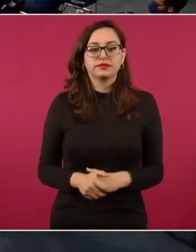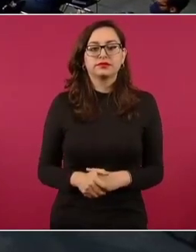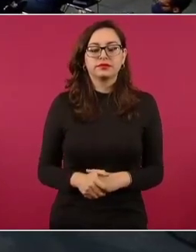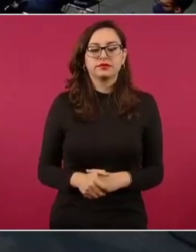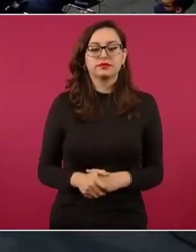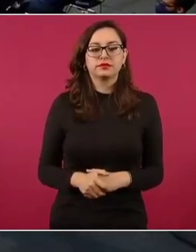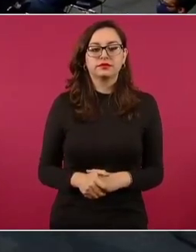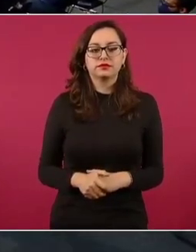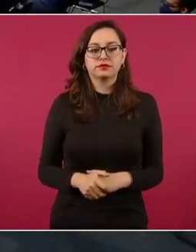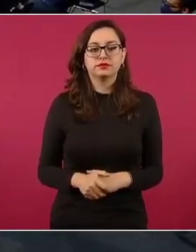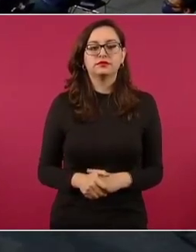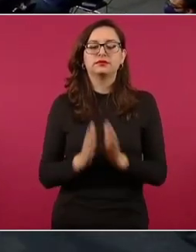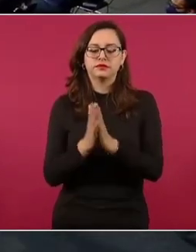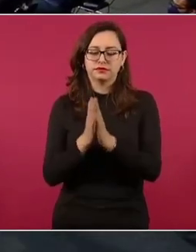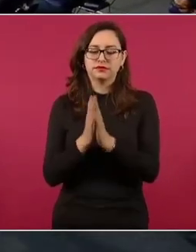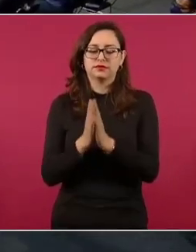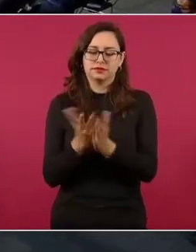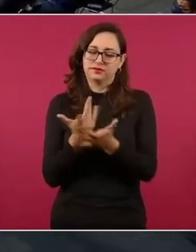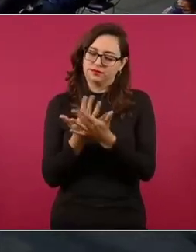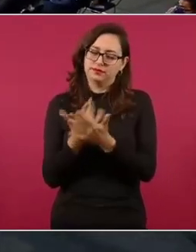vamos a hacer la excepción.